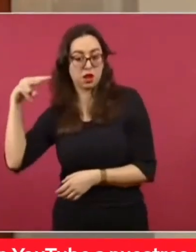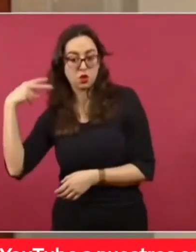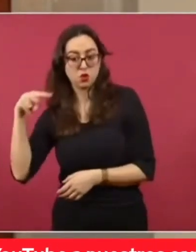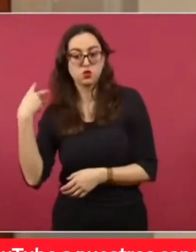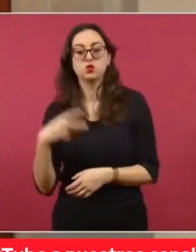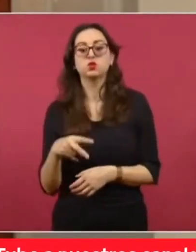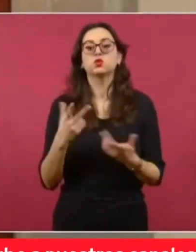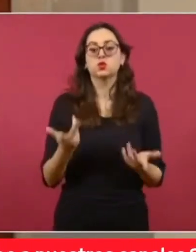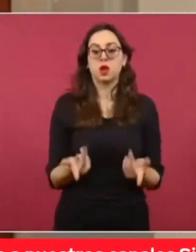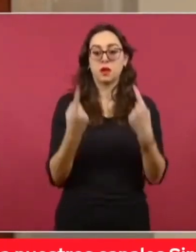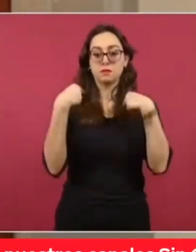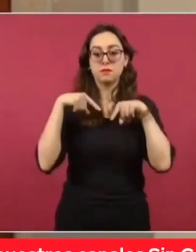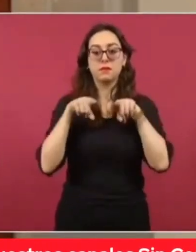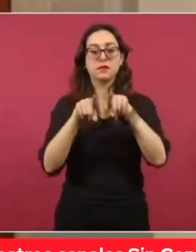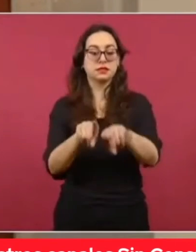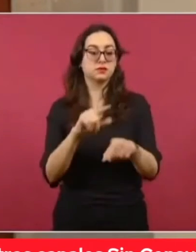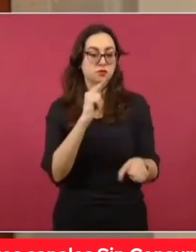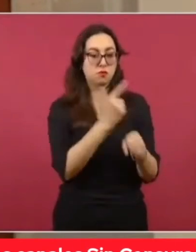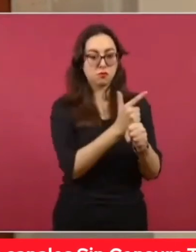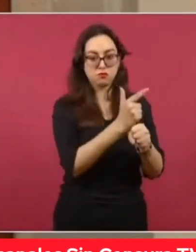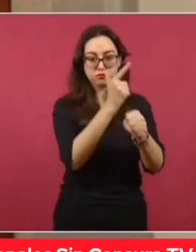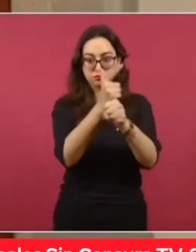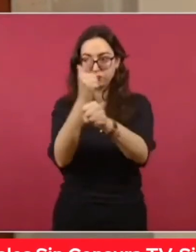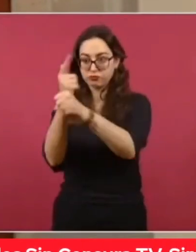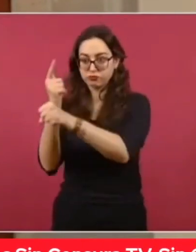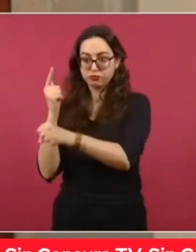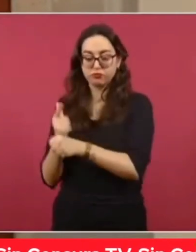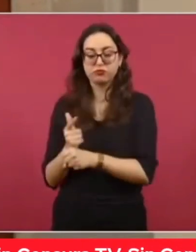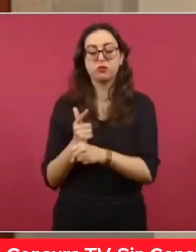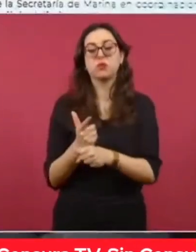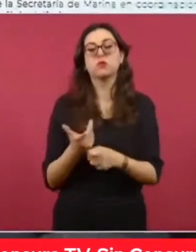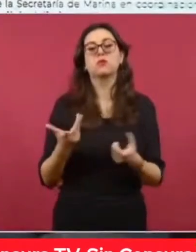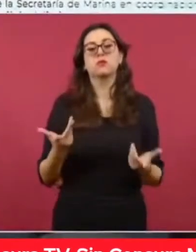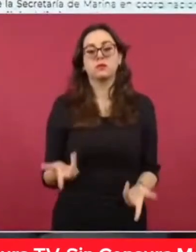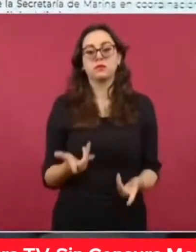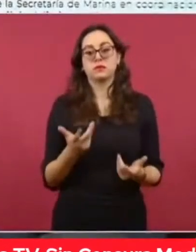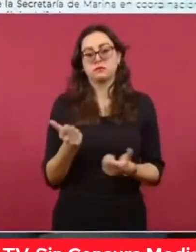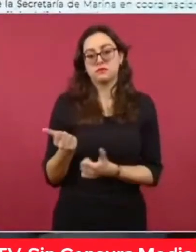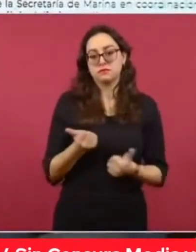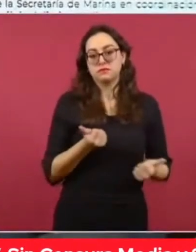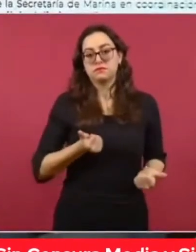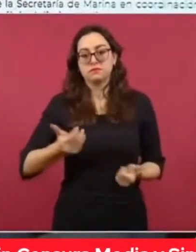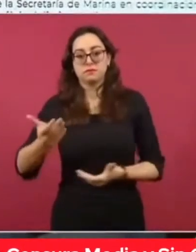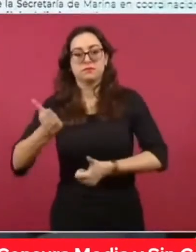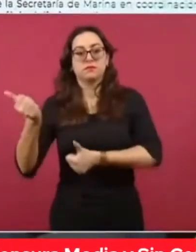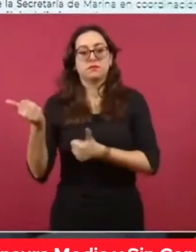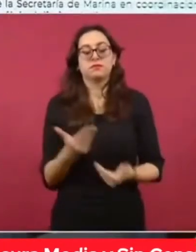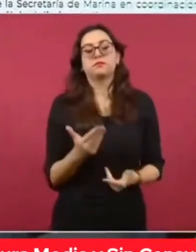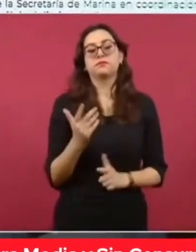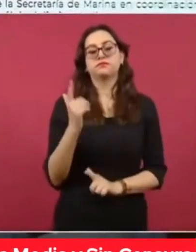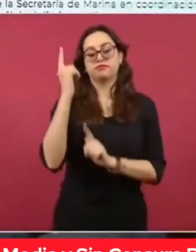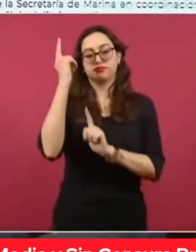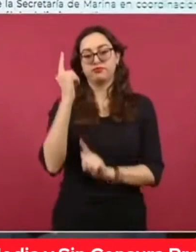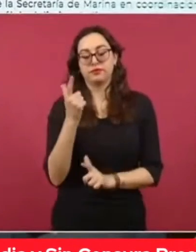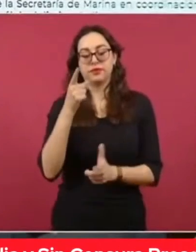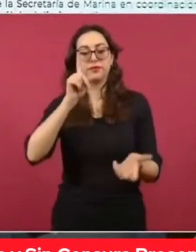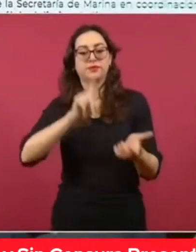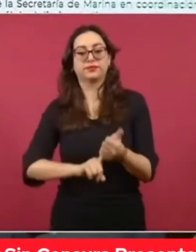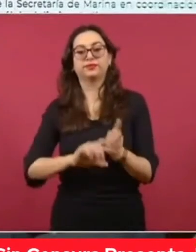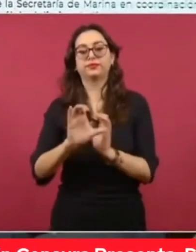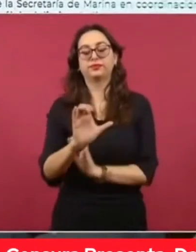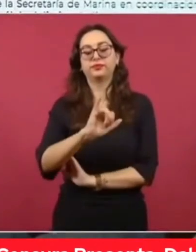todos estos fueron al mismo tiempo sobre una célula delictiva dedicada al tráfico de armas que distribuyen el cartel de Jalisco